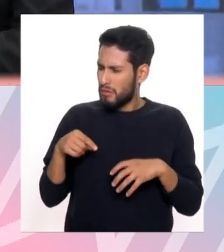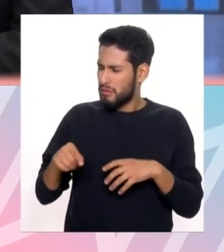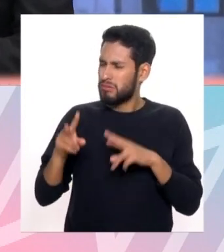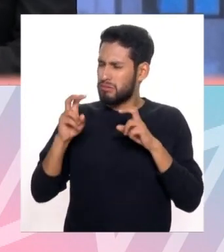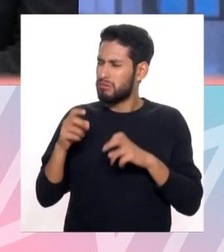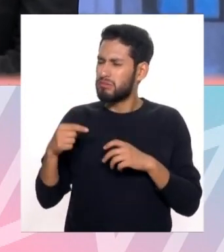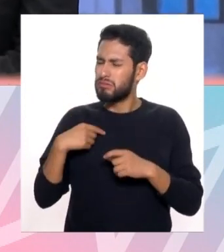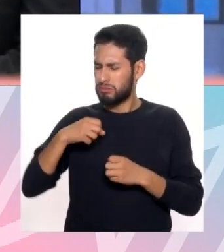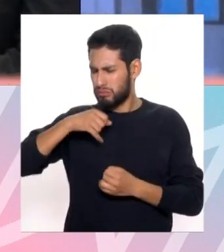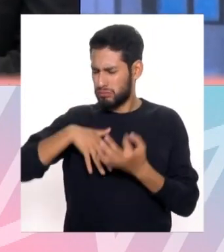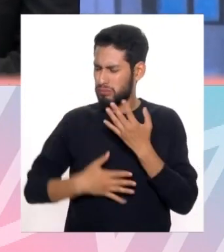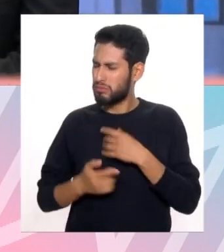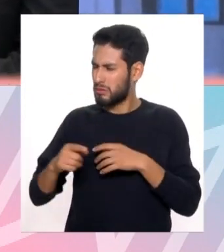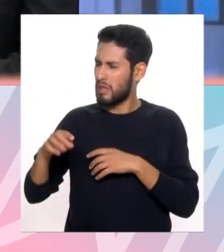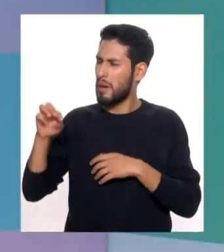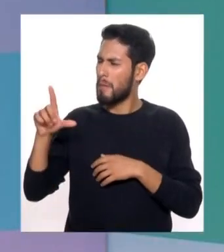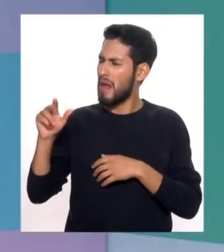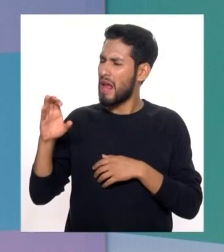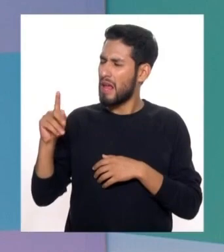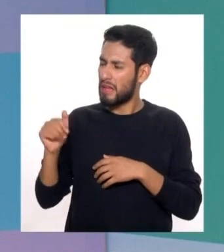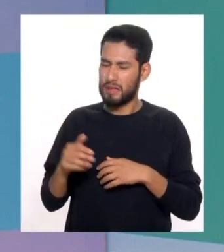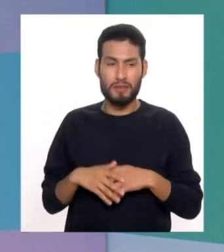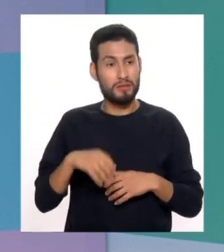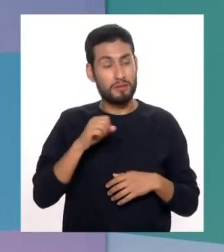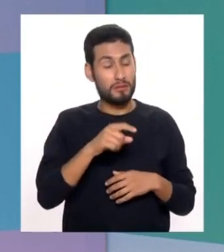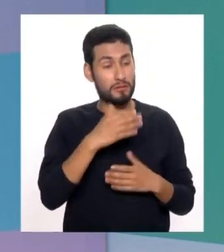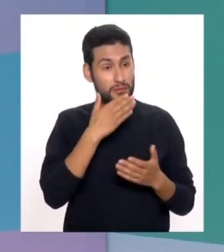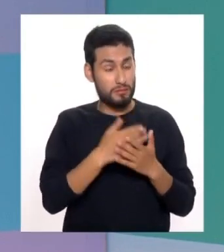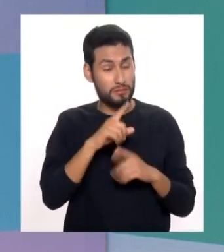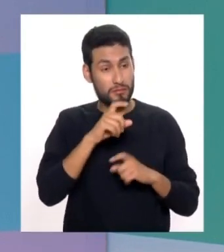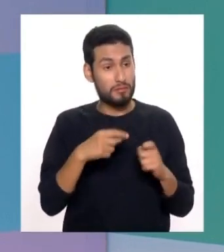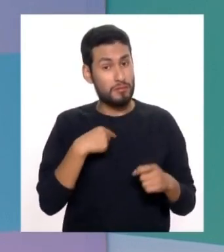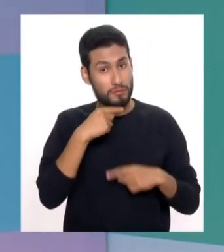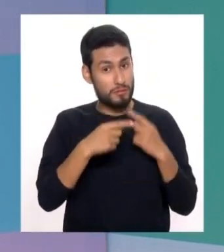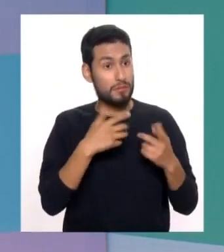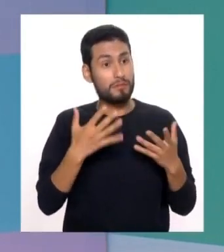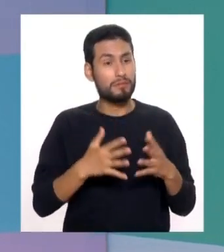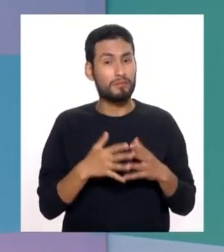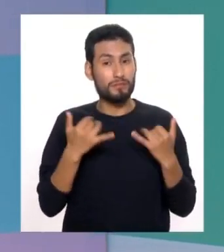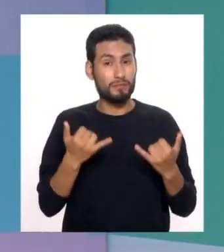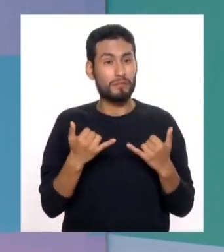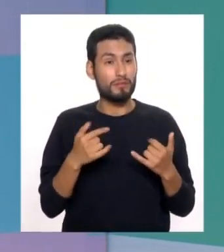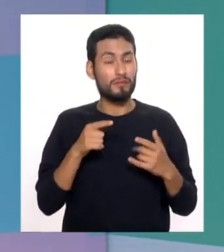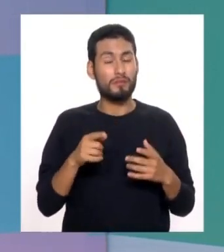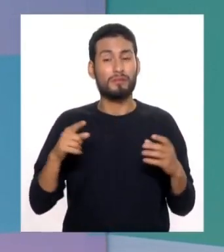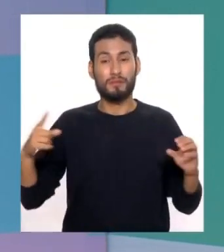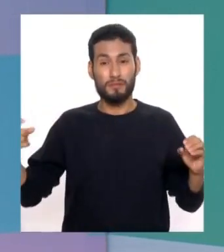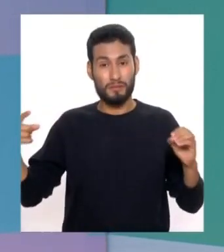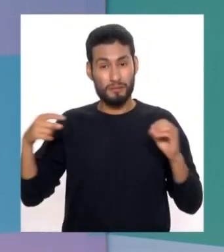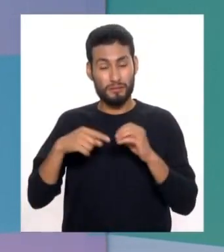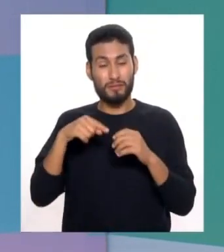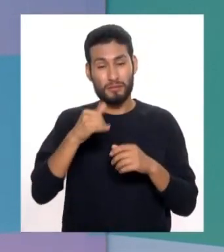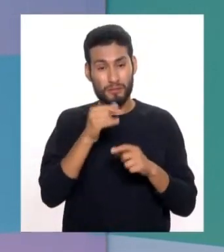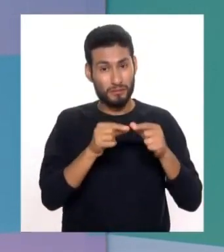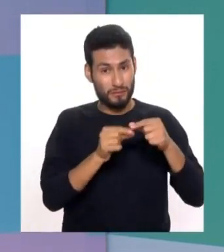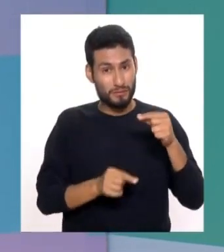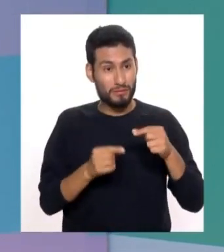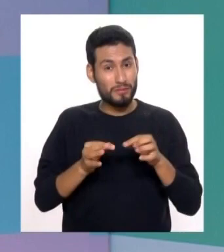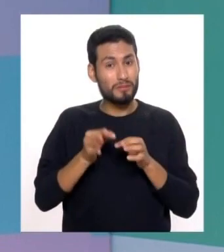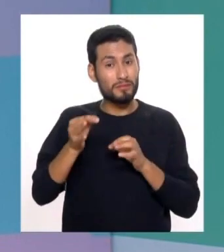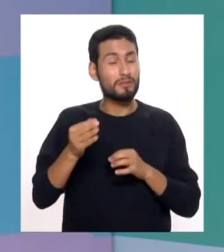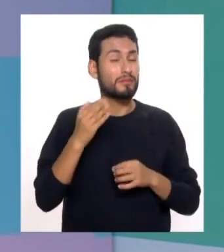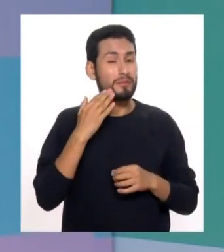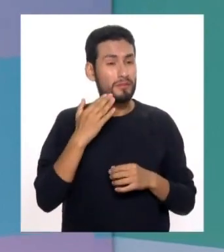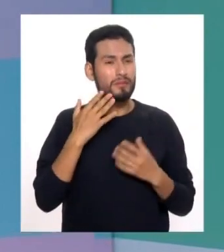aspectos circulatorios de esa placenta? Correcto, es una muy buena pregunta, como mencioné al inicio, porque existe ahora con lo de la fertilización in vitro y en general la postergación de la